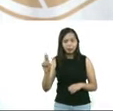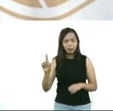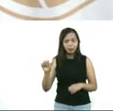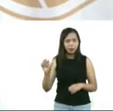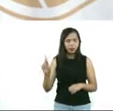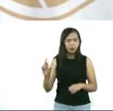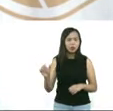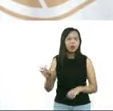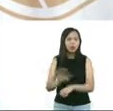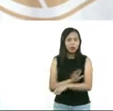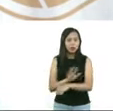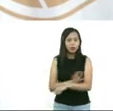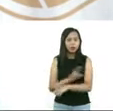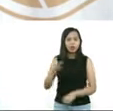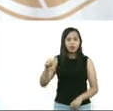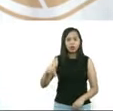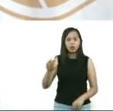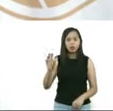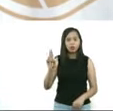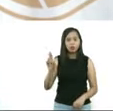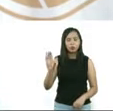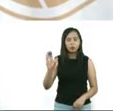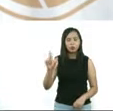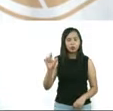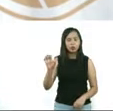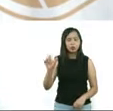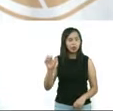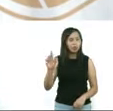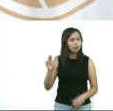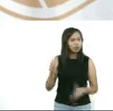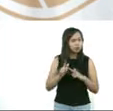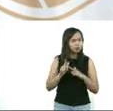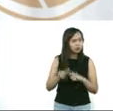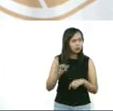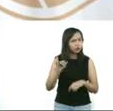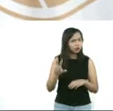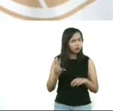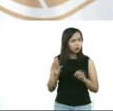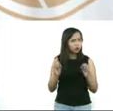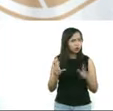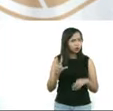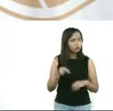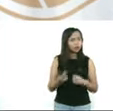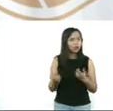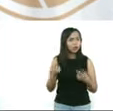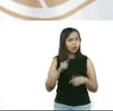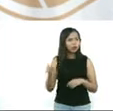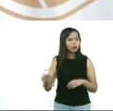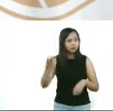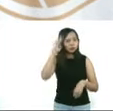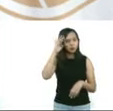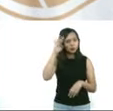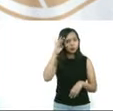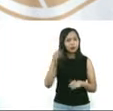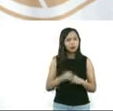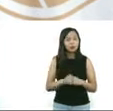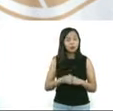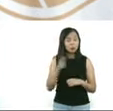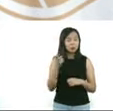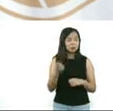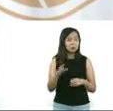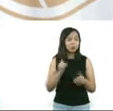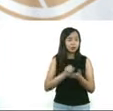nuclear debía seguir en Suecia o no. Una decisión tan importante como esa.